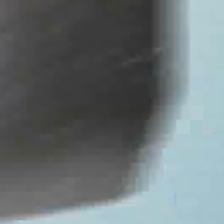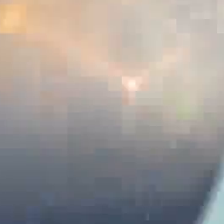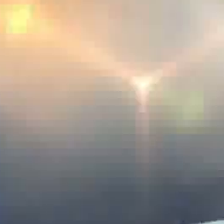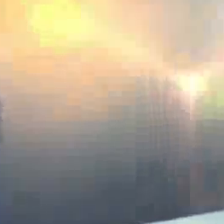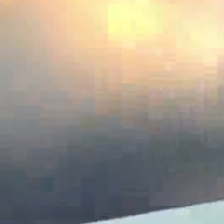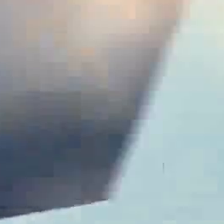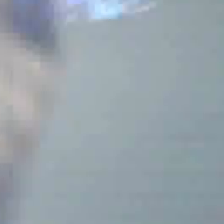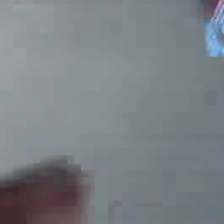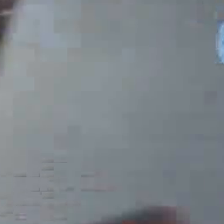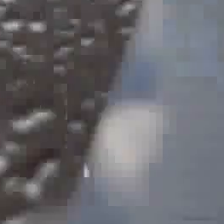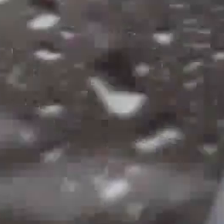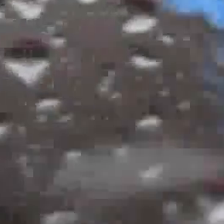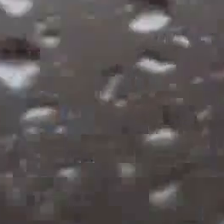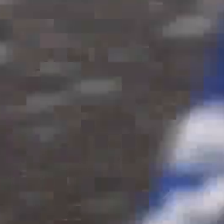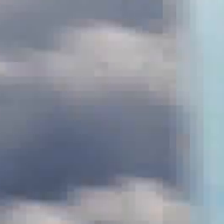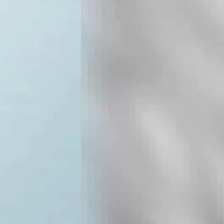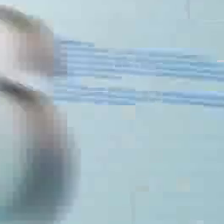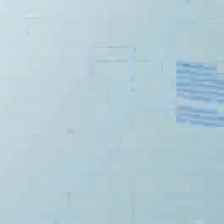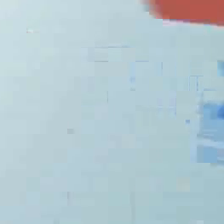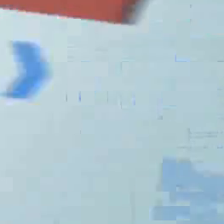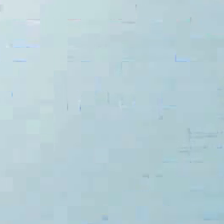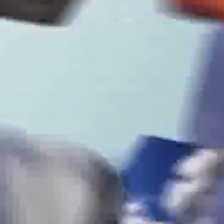desaparecer, pero los dinosaurios van a